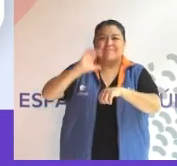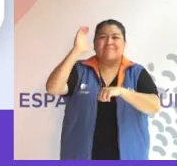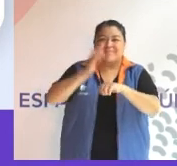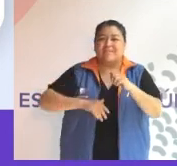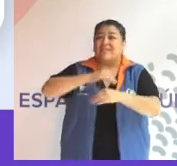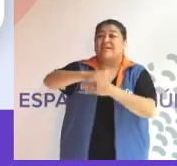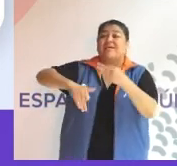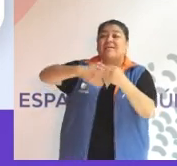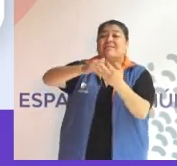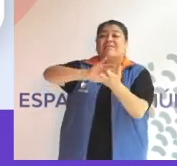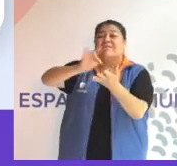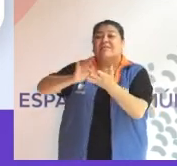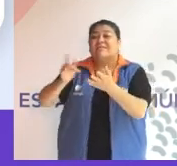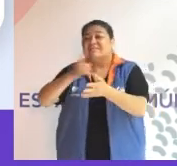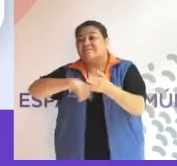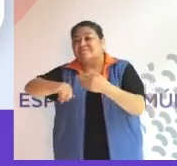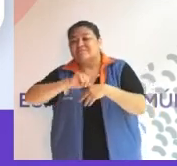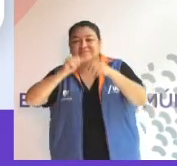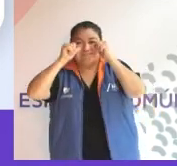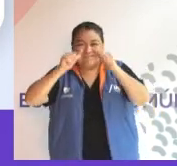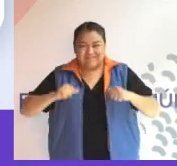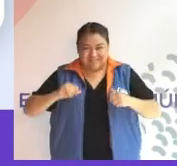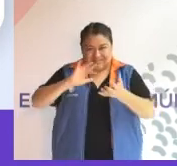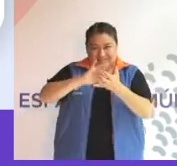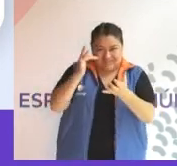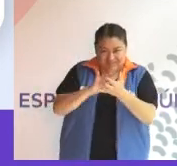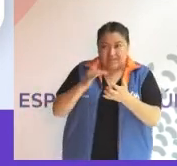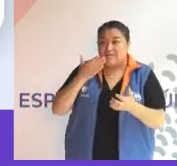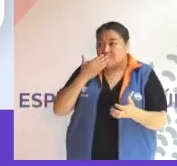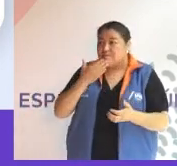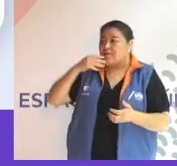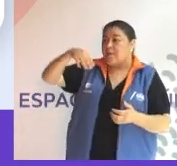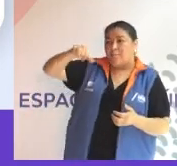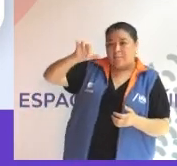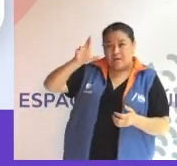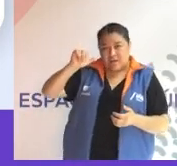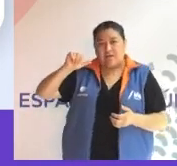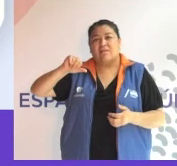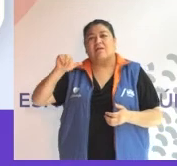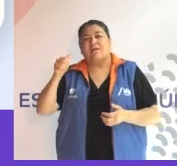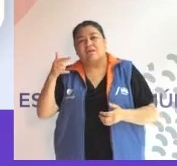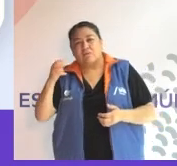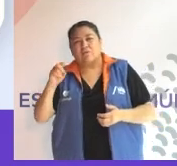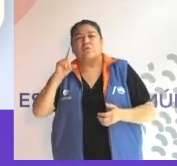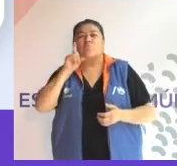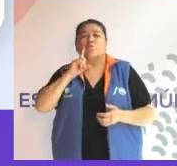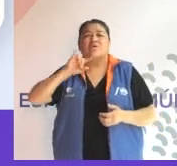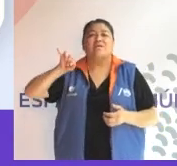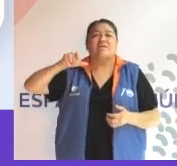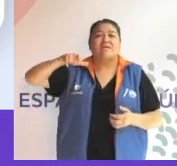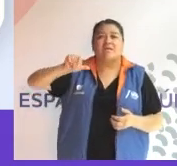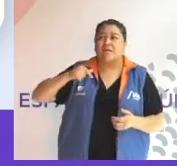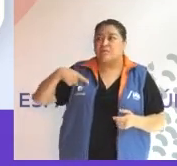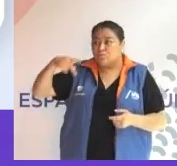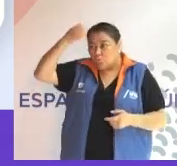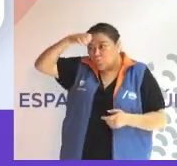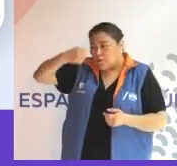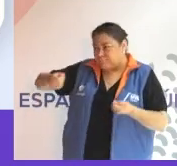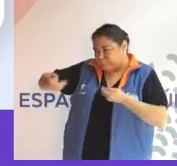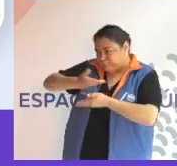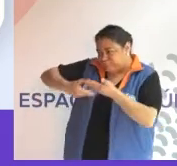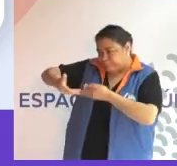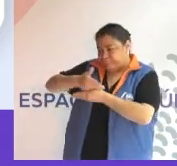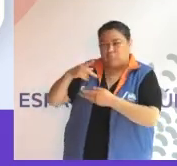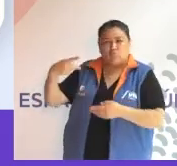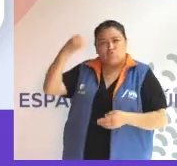Muchísimas gracias a todos por su atención. Gracias a Mariana, a John, a Jackie por compartir con nosotros su